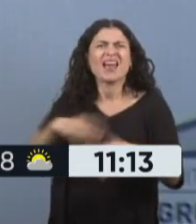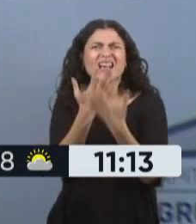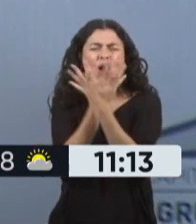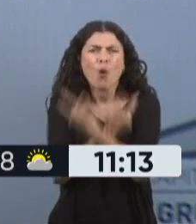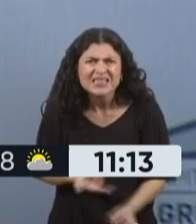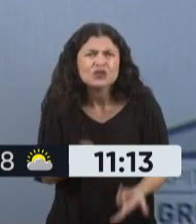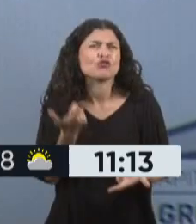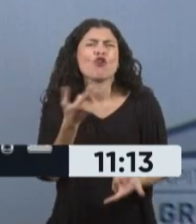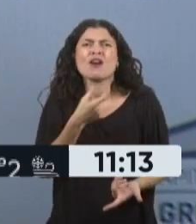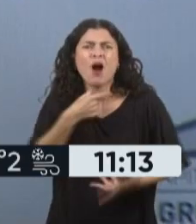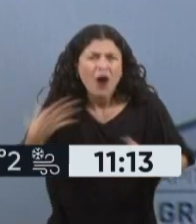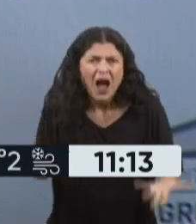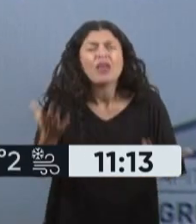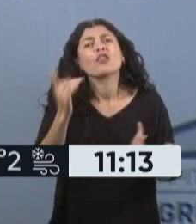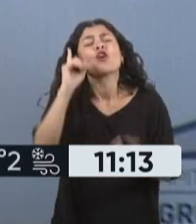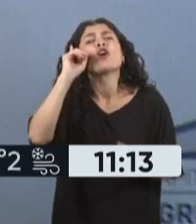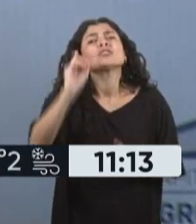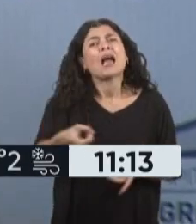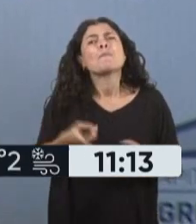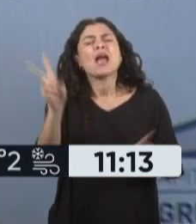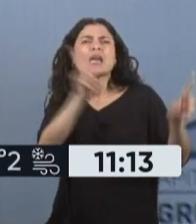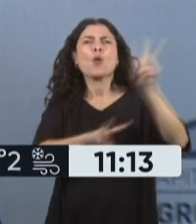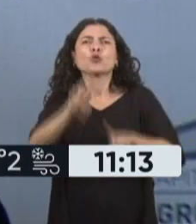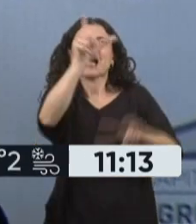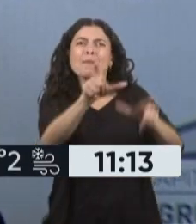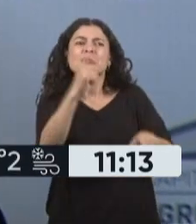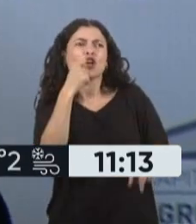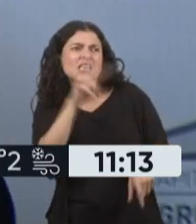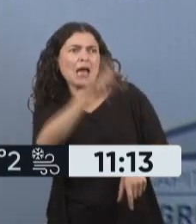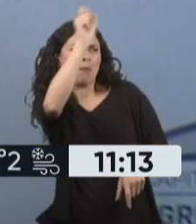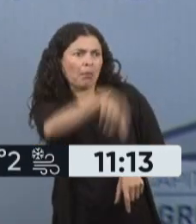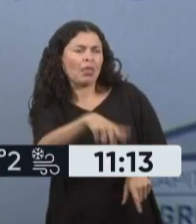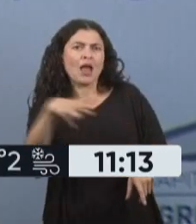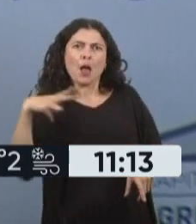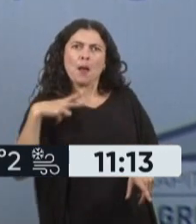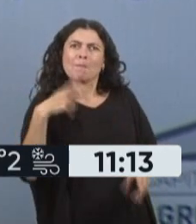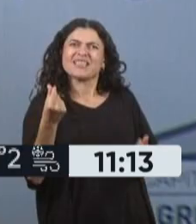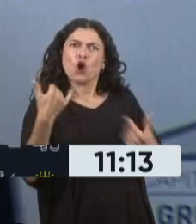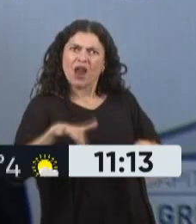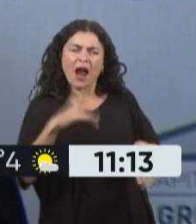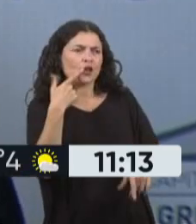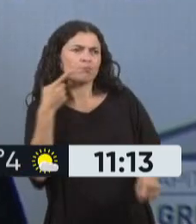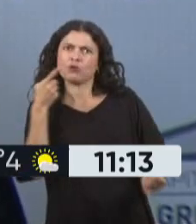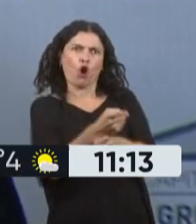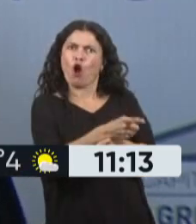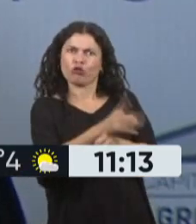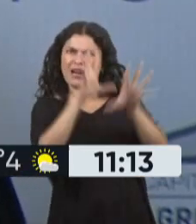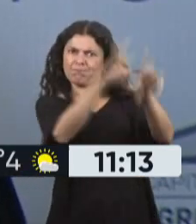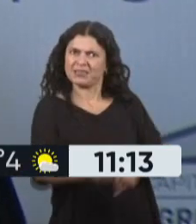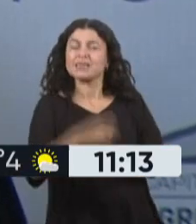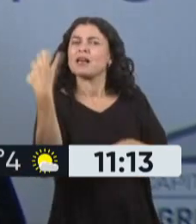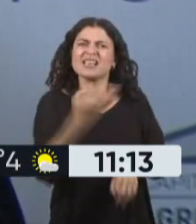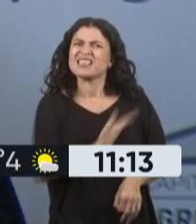la distribución forzosa de la riqueza como un acto de justicia. Y como resultado de la implementación de este modelo, la